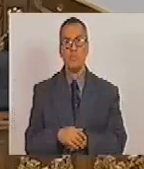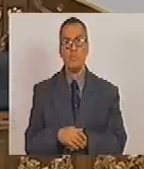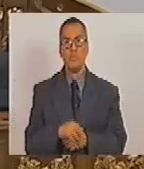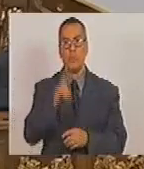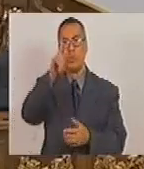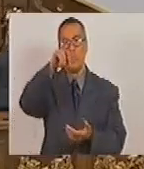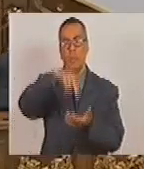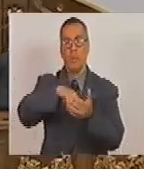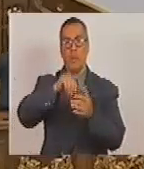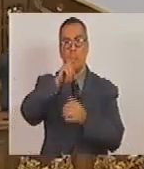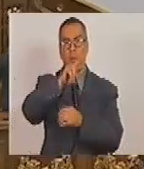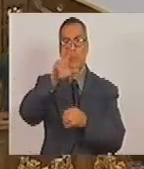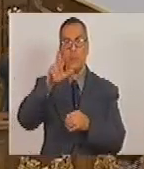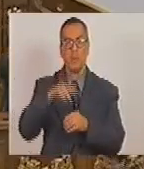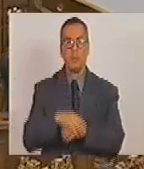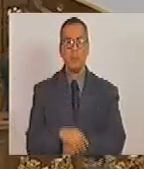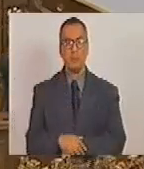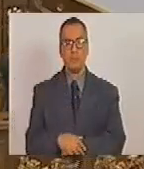julio de 2023.